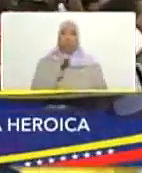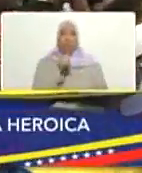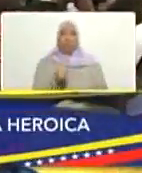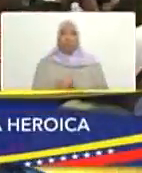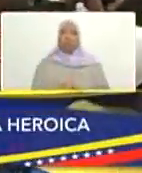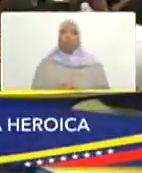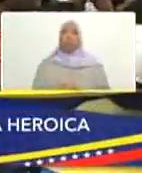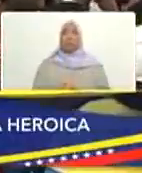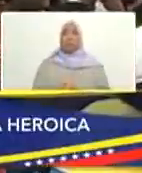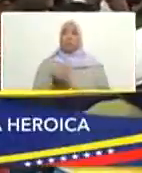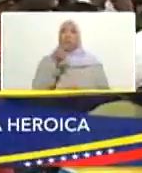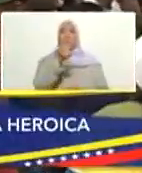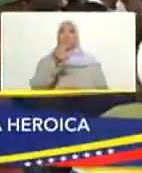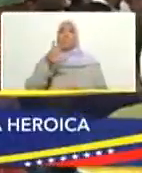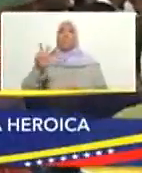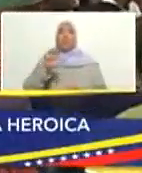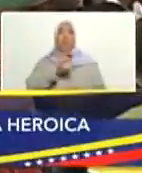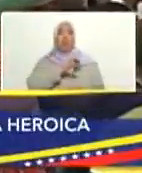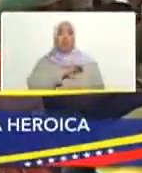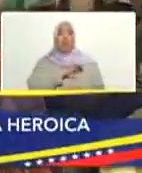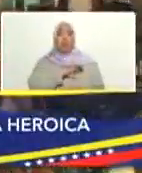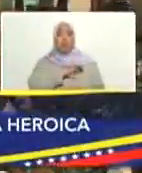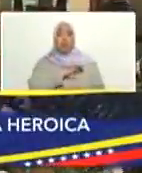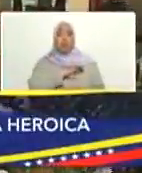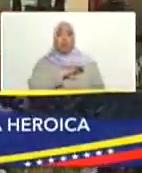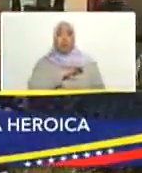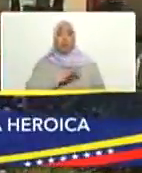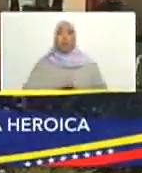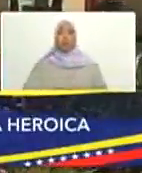Fue un 23 de enero